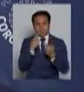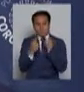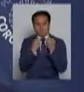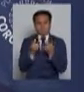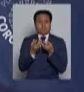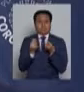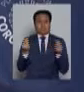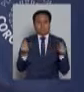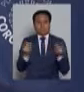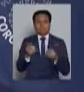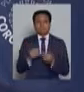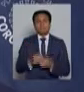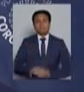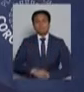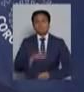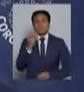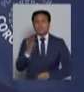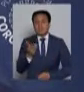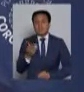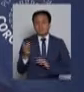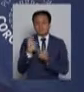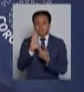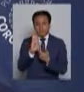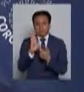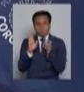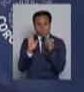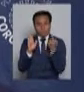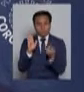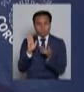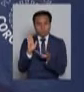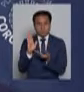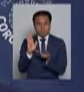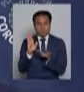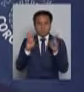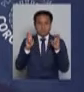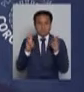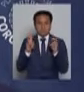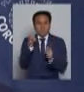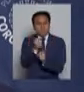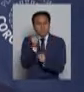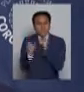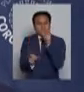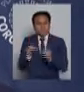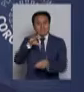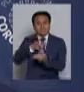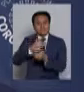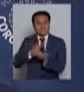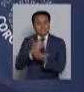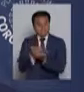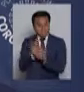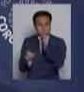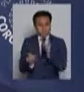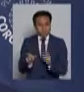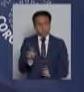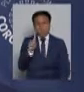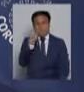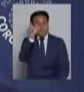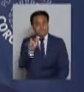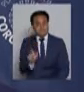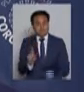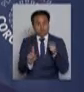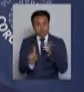veces, y usted lo refleja en su pregunta a raíz de los trabajadores de la salud, que una persona